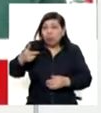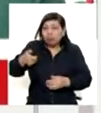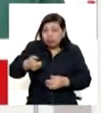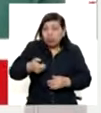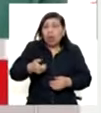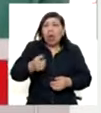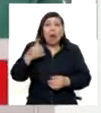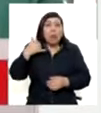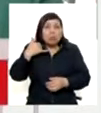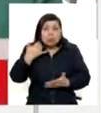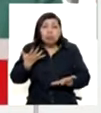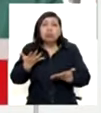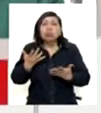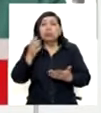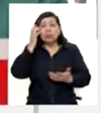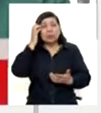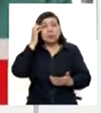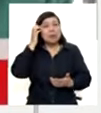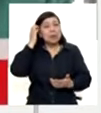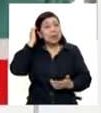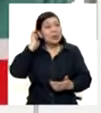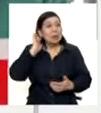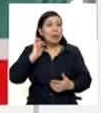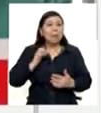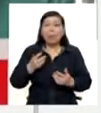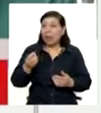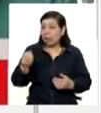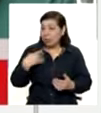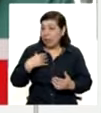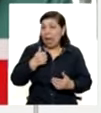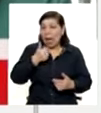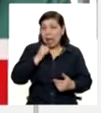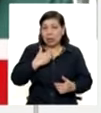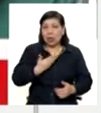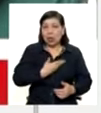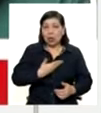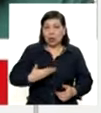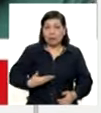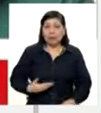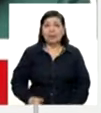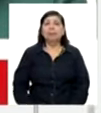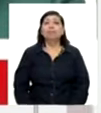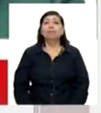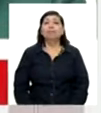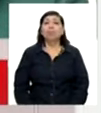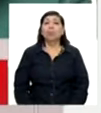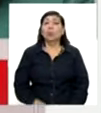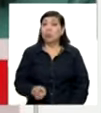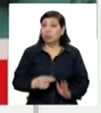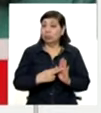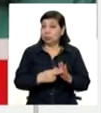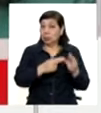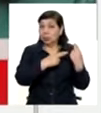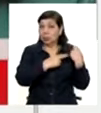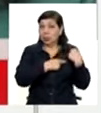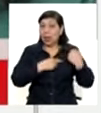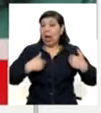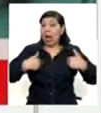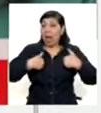walkie-talkies, carpas, sleeping, y es lo que me han reportado el día de ayer el gobierno regional. Erika, tú representas a la Unión de